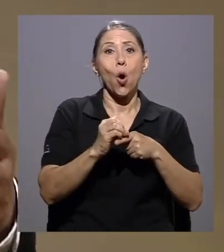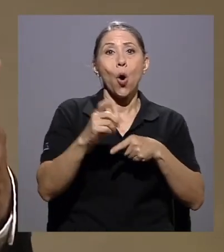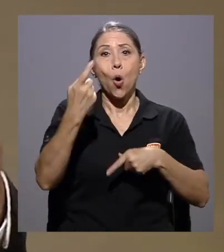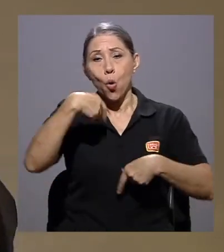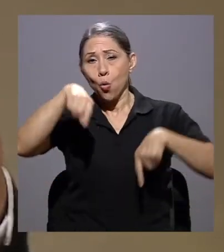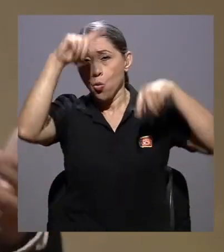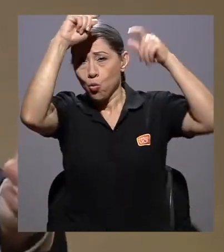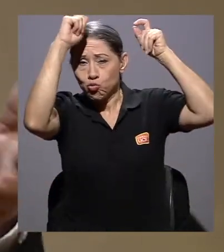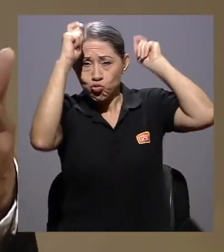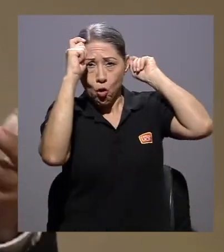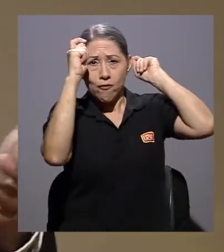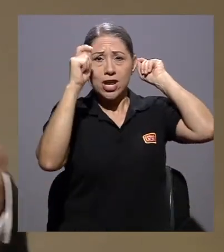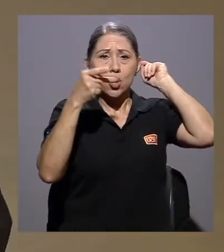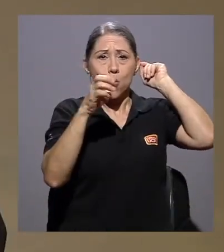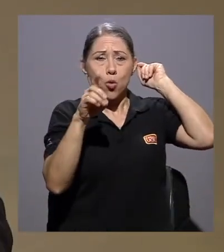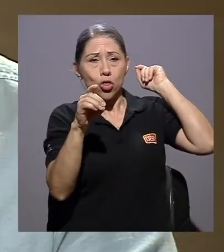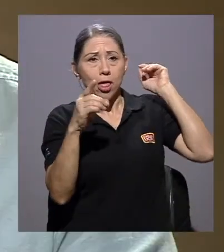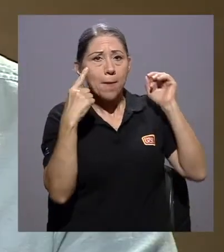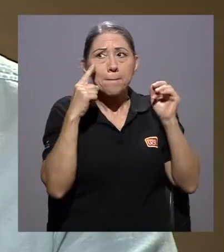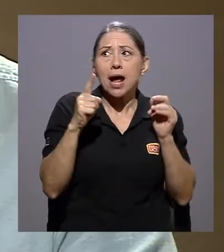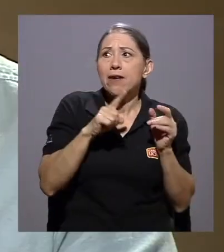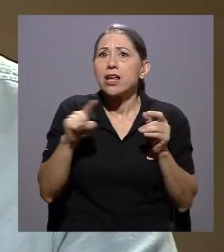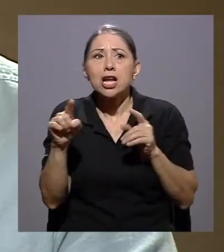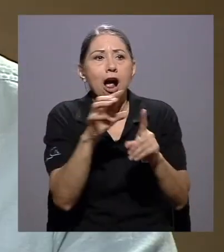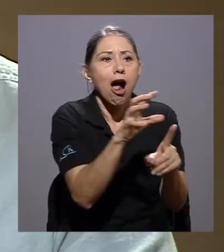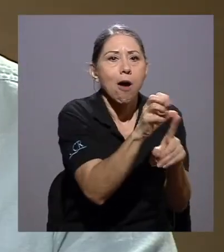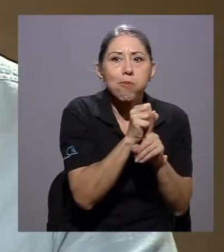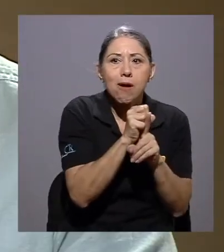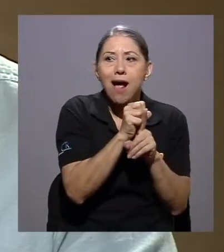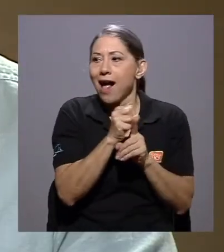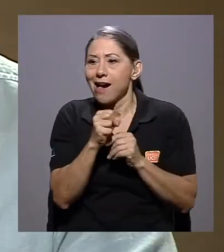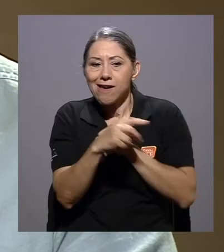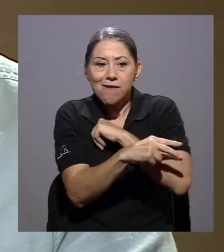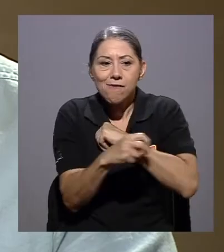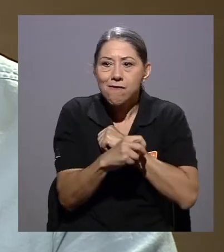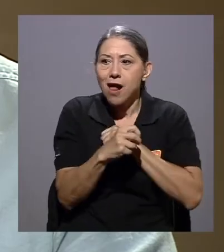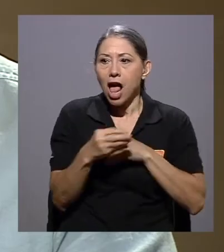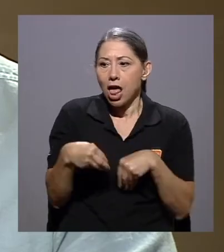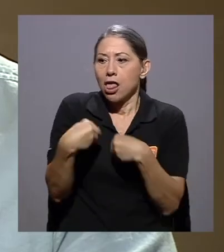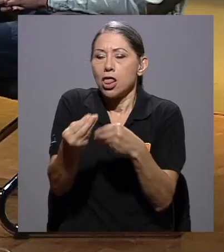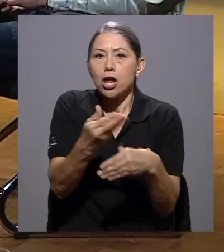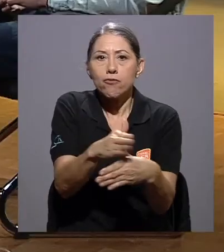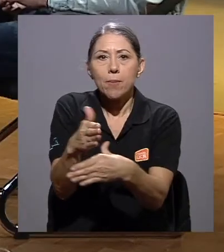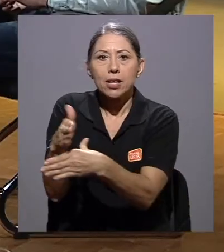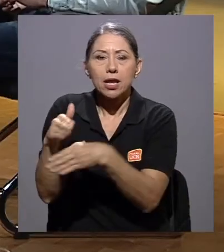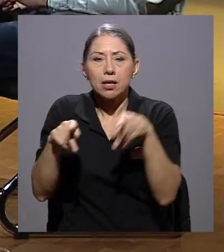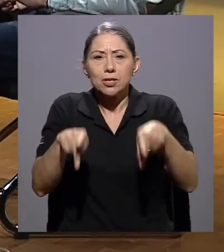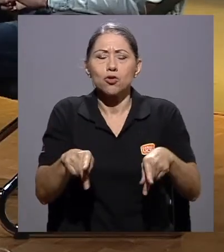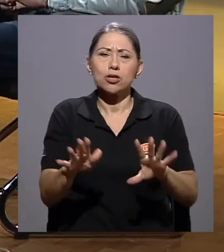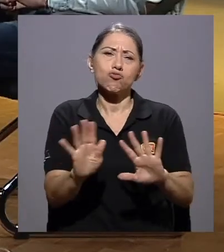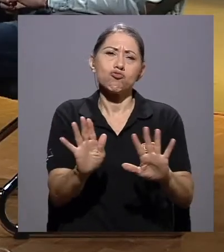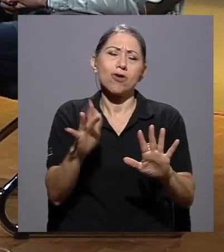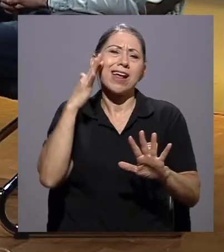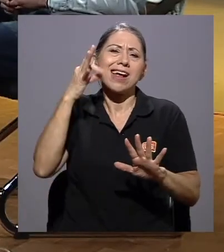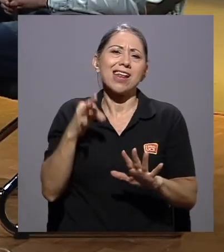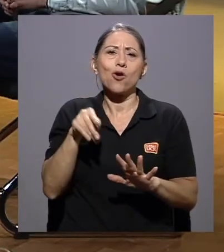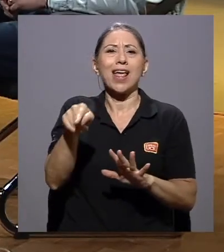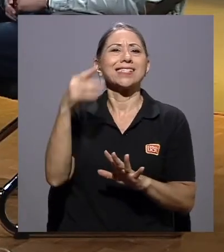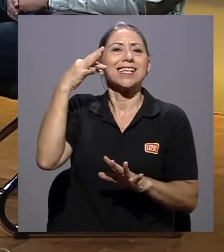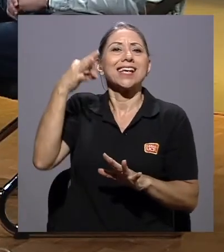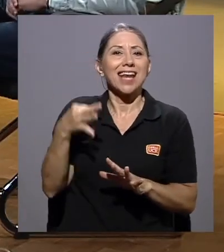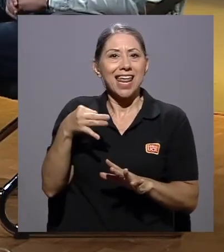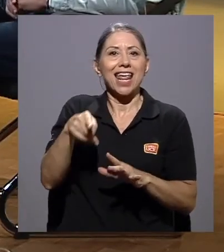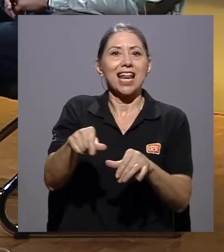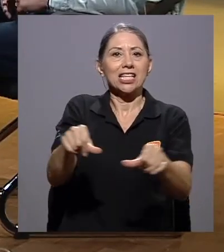¿verdad?, la riqueza para repartir, que creo que a veces el ala liberal cree que así actúa el sector público. No es así.